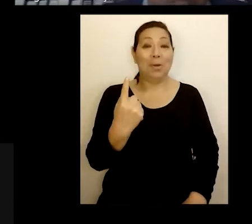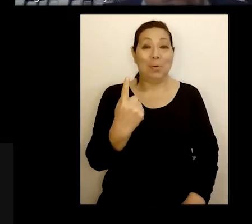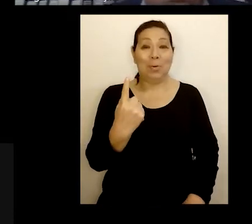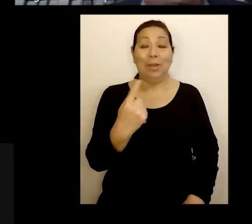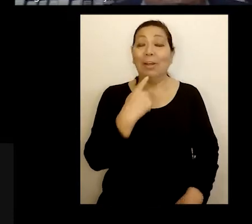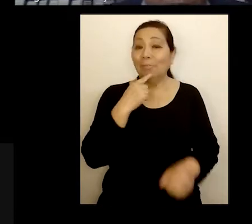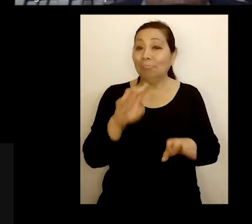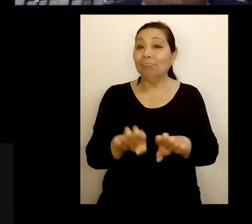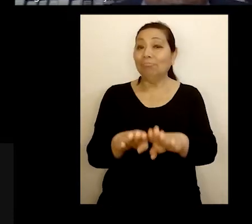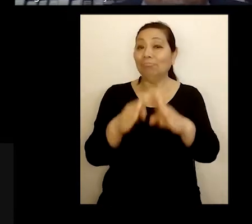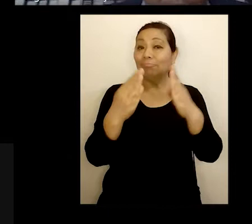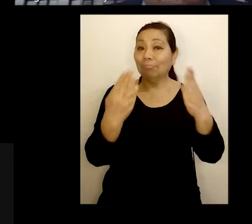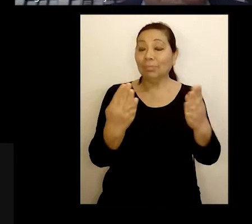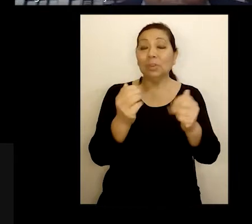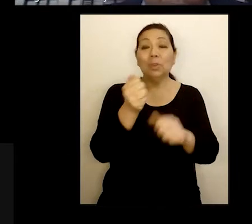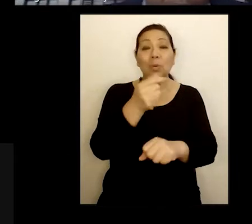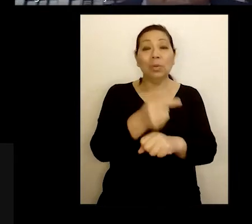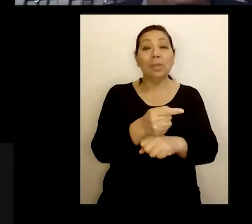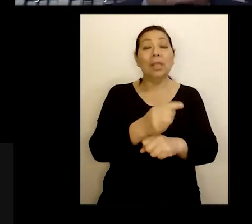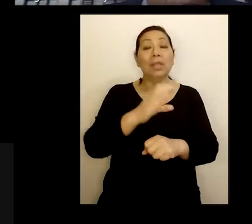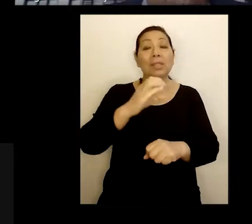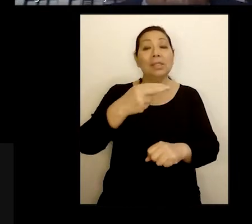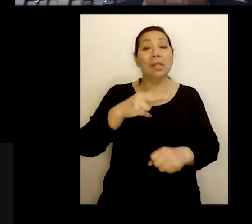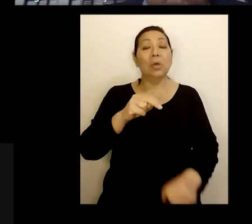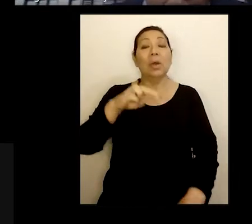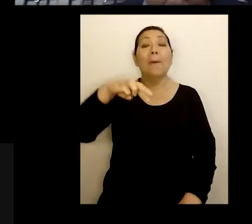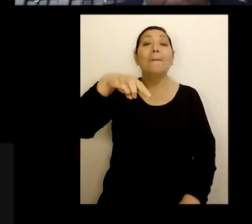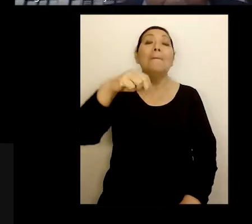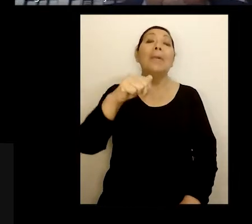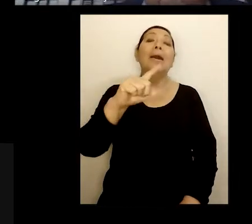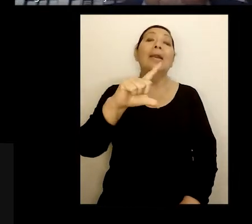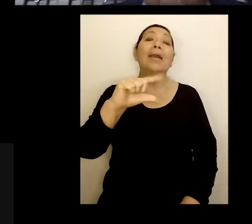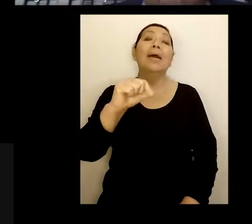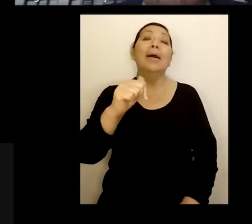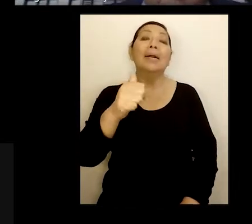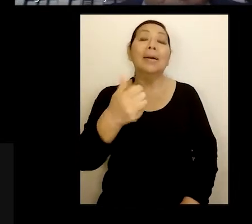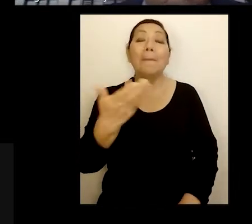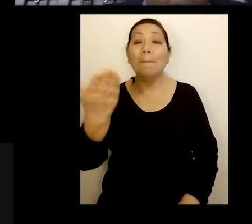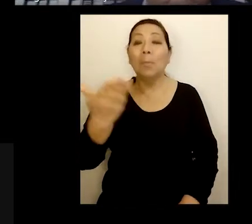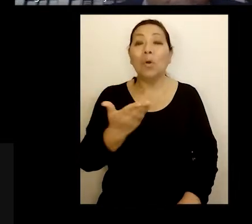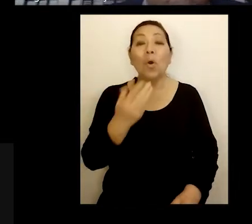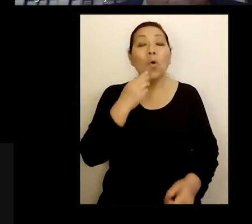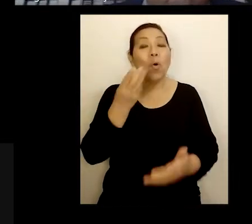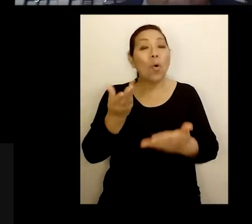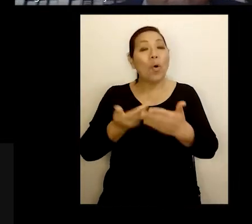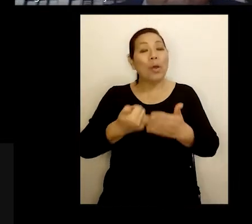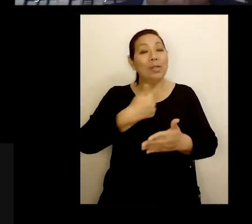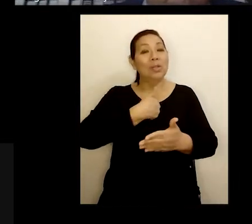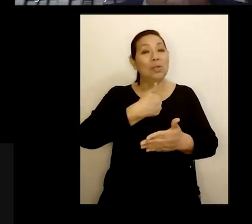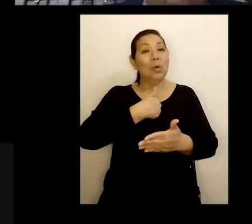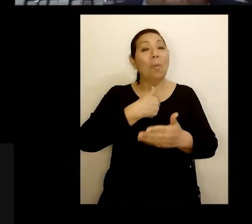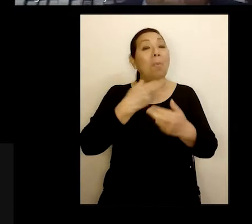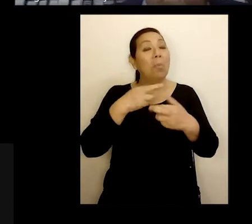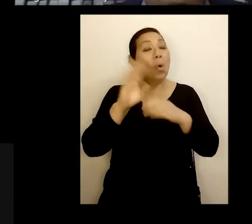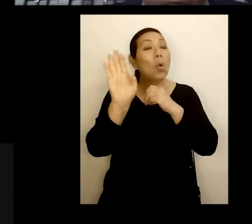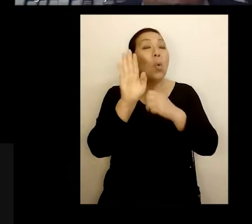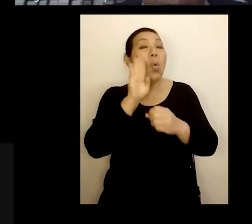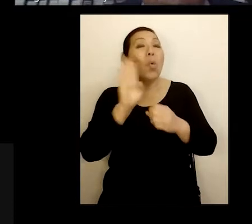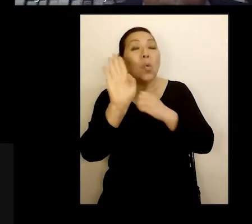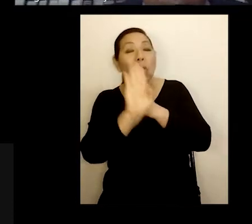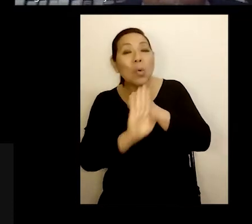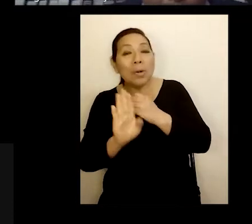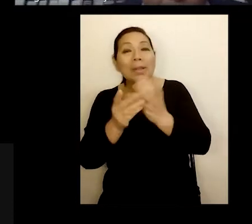se apertura proceso penal contra Walter Chacón Málaga por los presuntos delitos de cohecho propio y encubrimiento